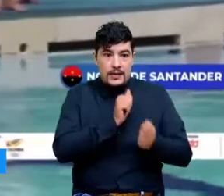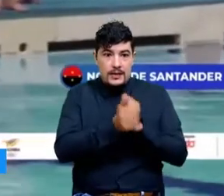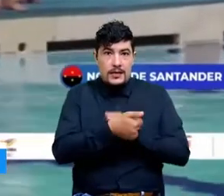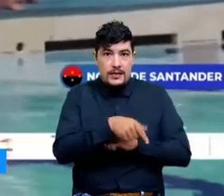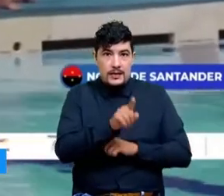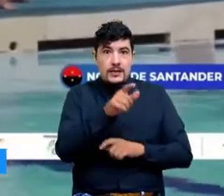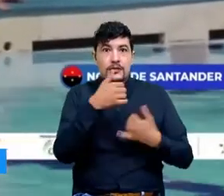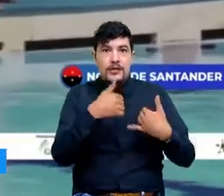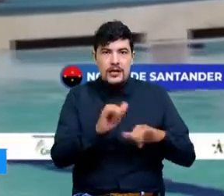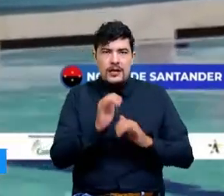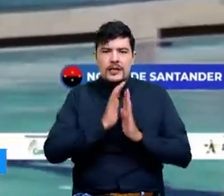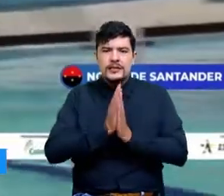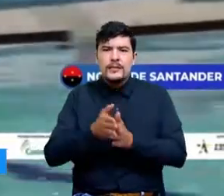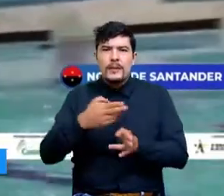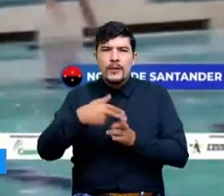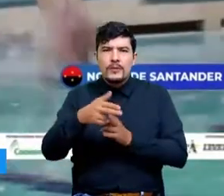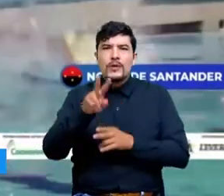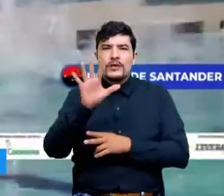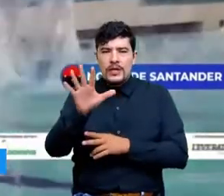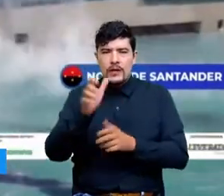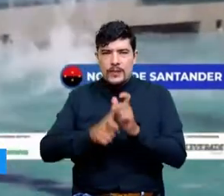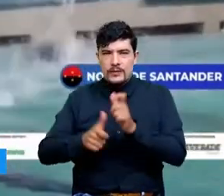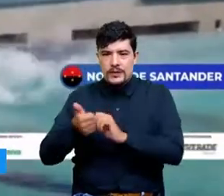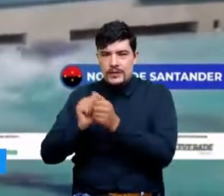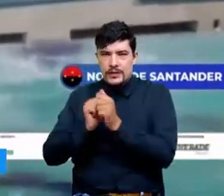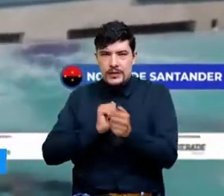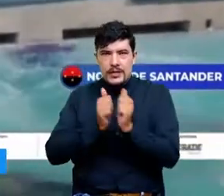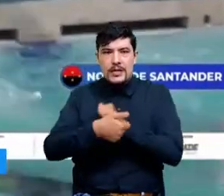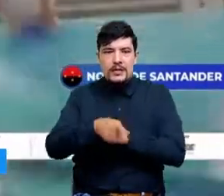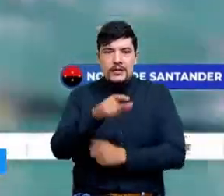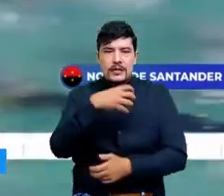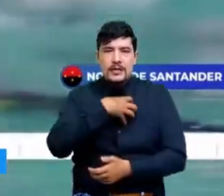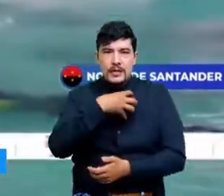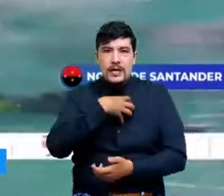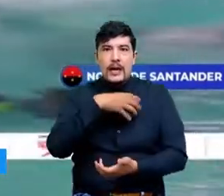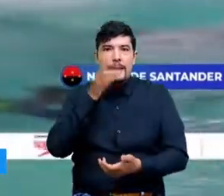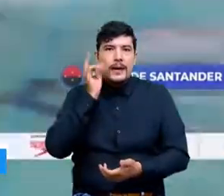y en diciembre próximo 5 atletas más buscarán el cupo al Eje Cafetero 2023.